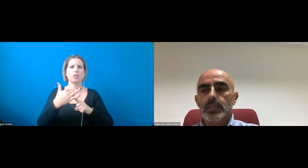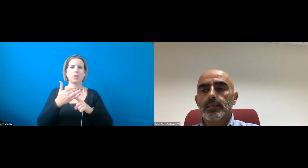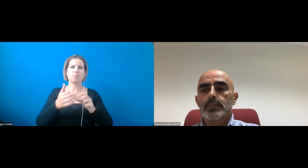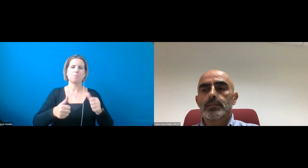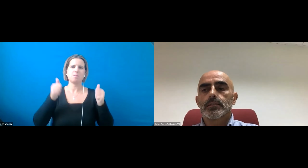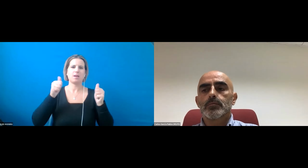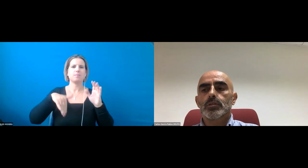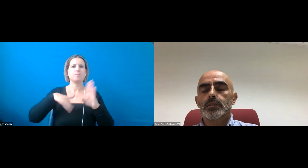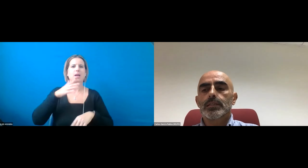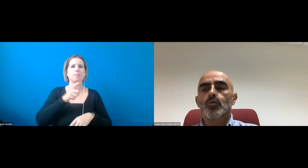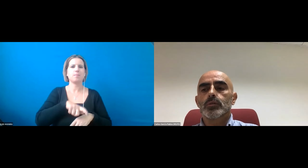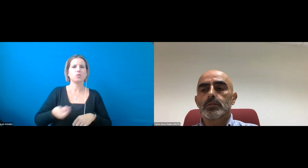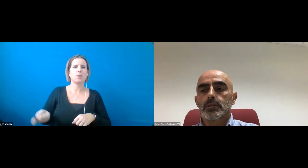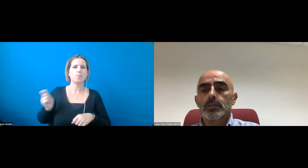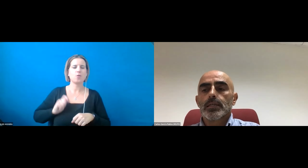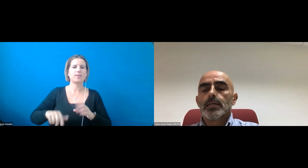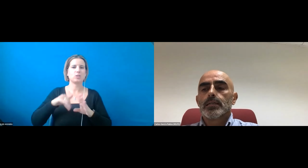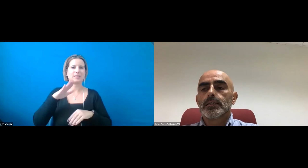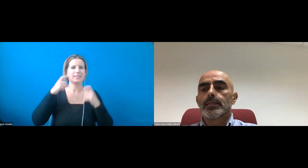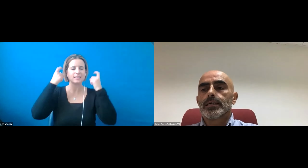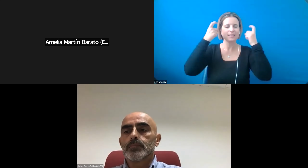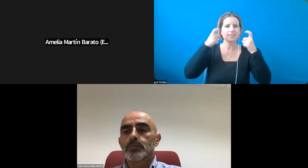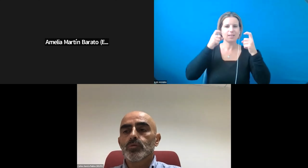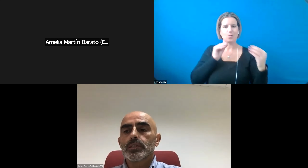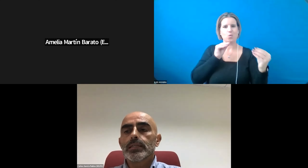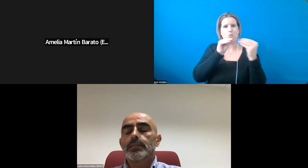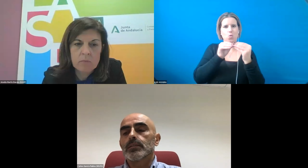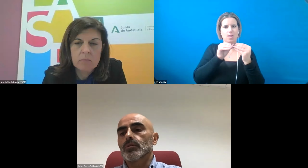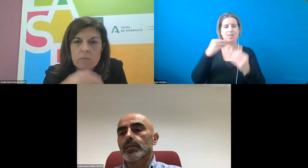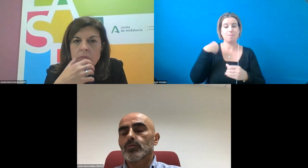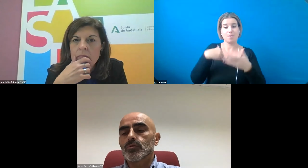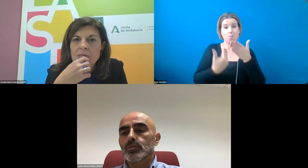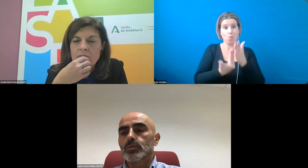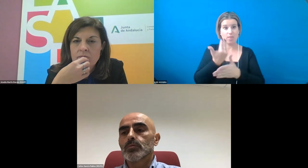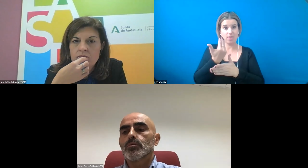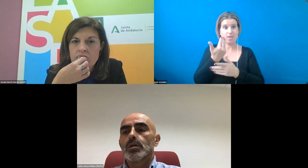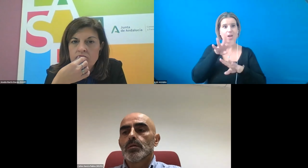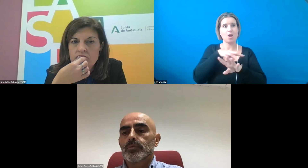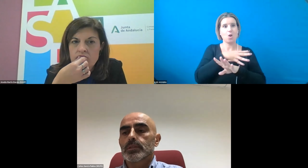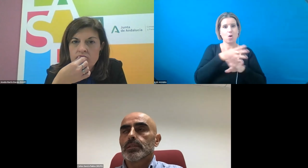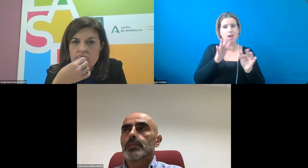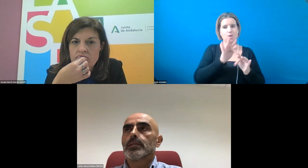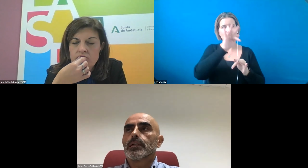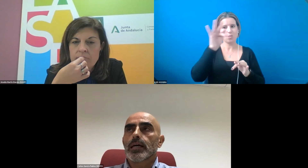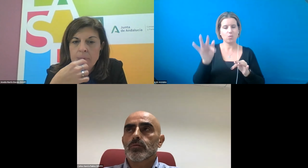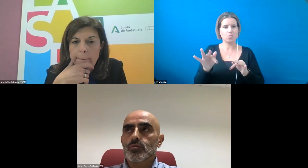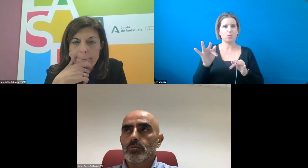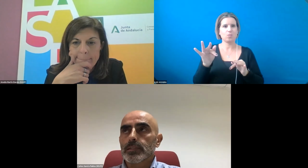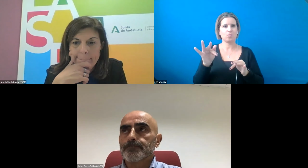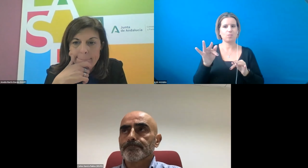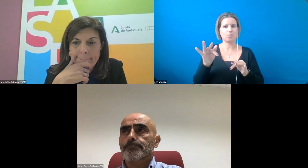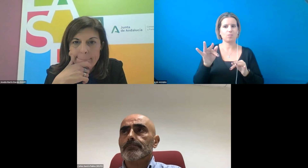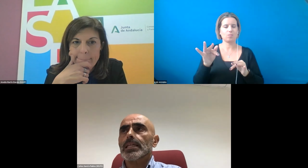profesional intentamos hacer coincidir el mismo día en horario consecutivo pues en la